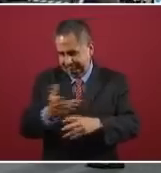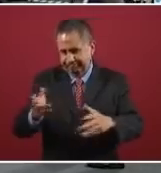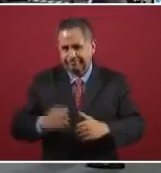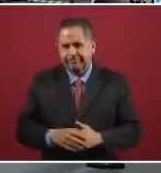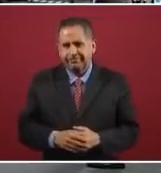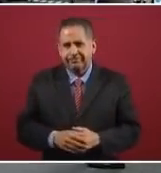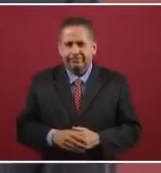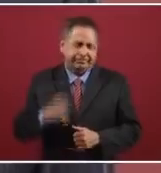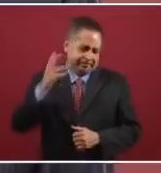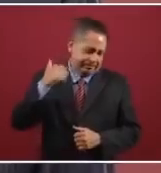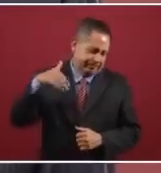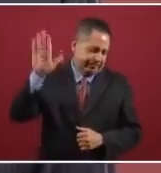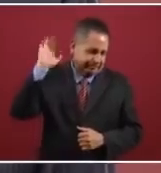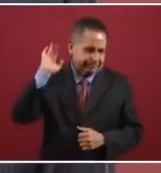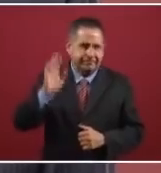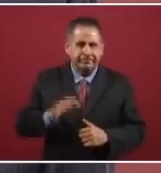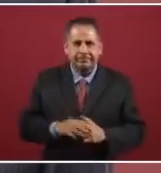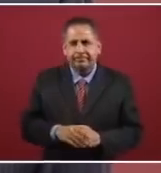En aquellos tiempos,